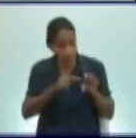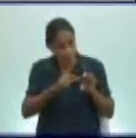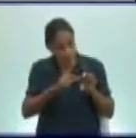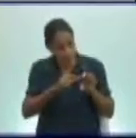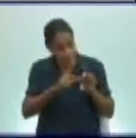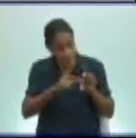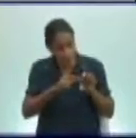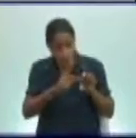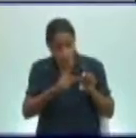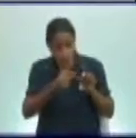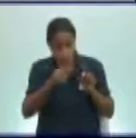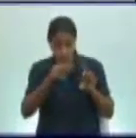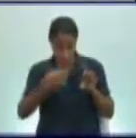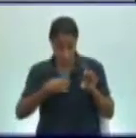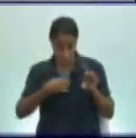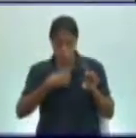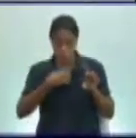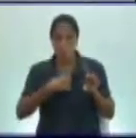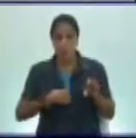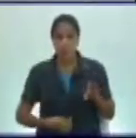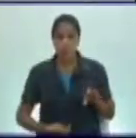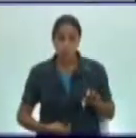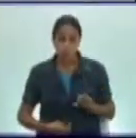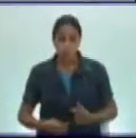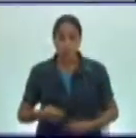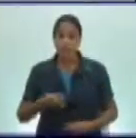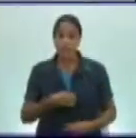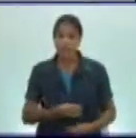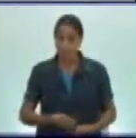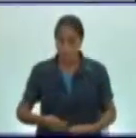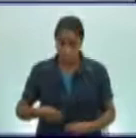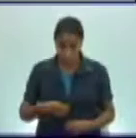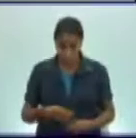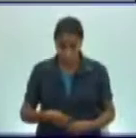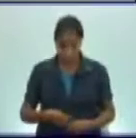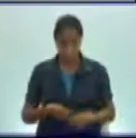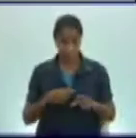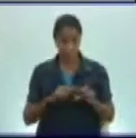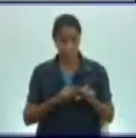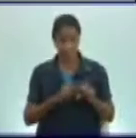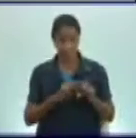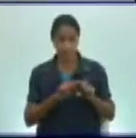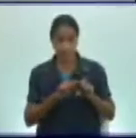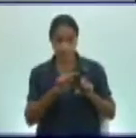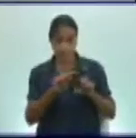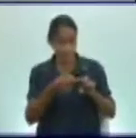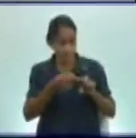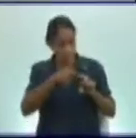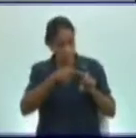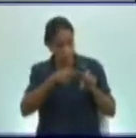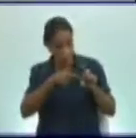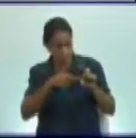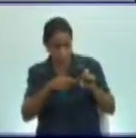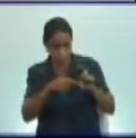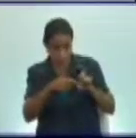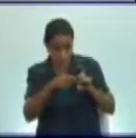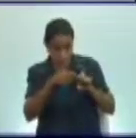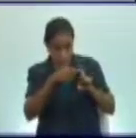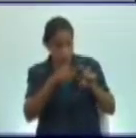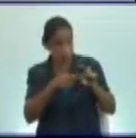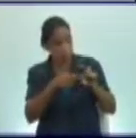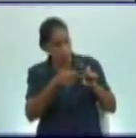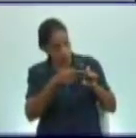digestivo. Está tapizada por peritoneo. Vean aquí la cubierta del cuerpo, el tubo